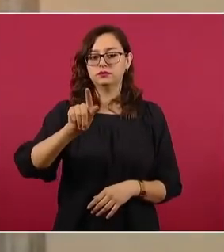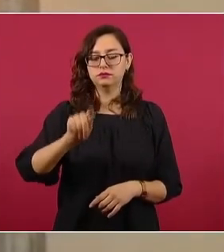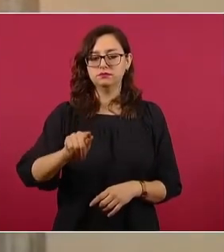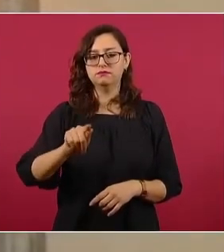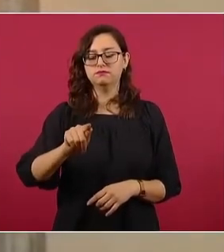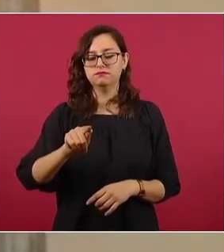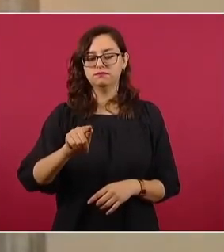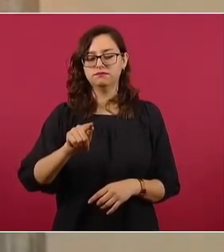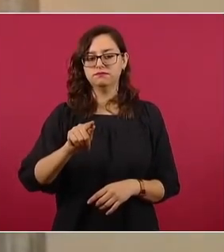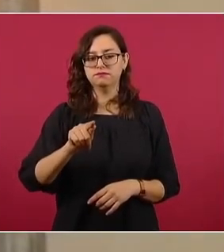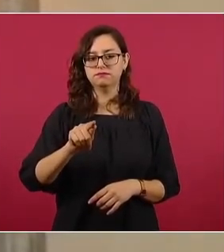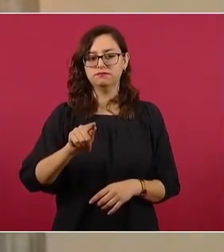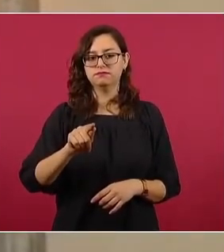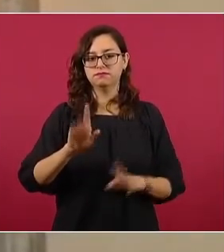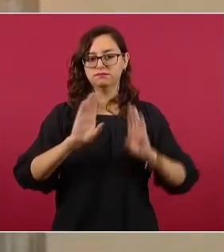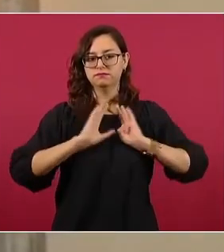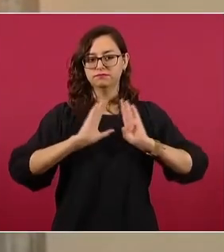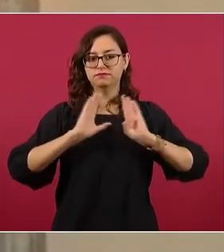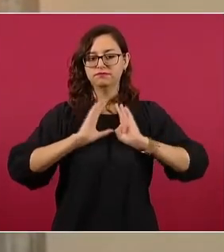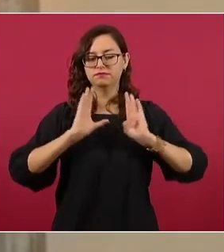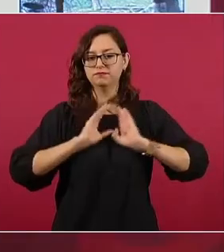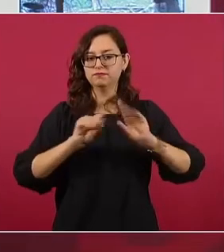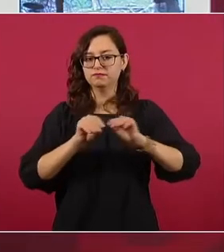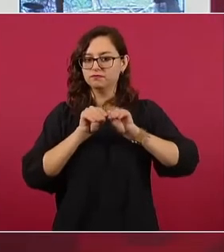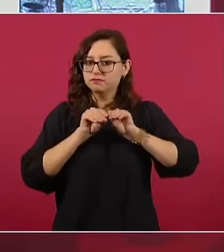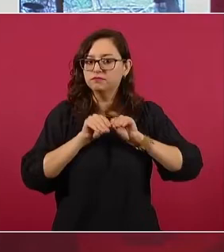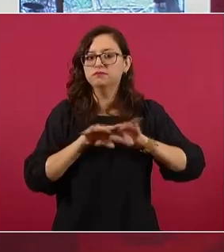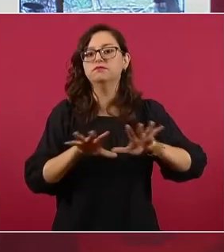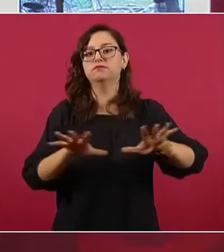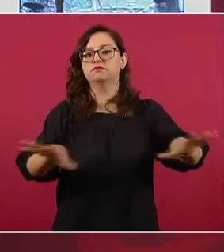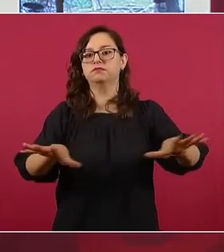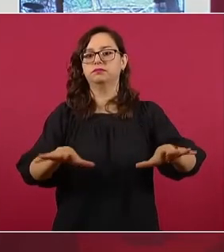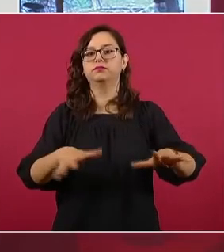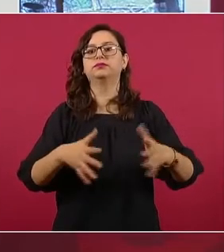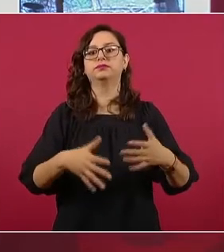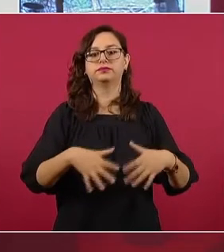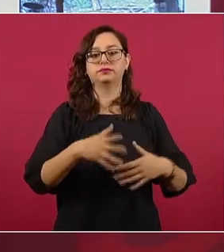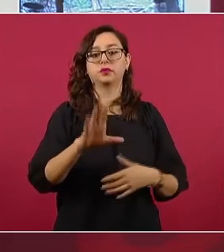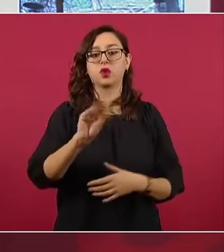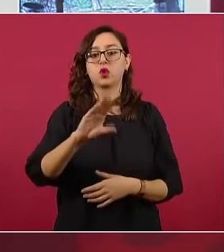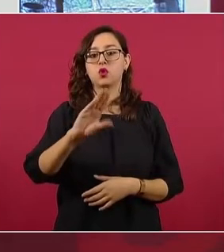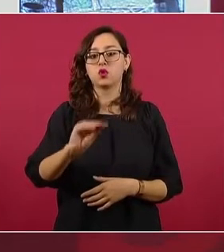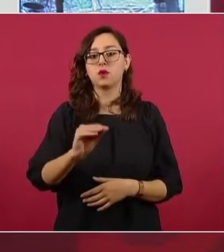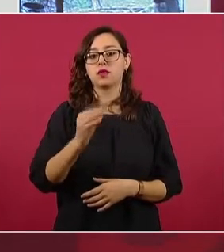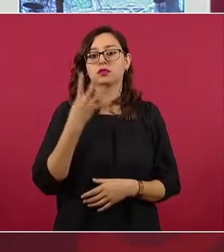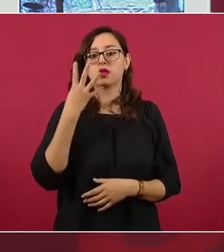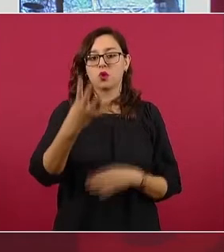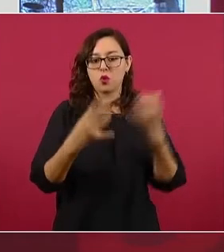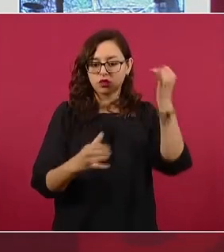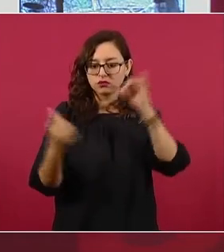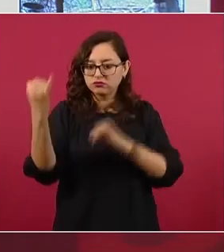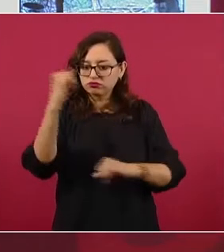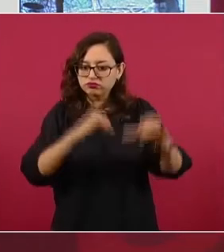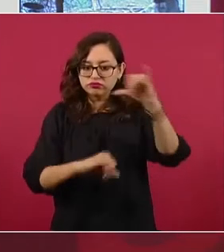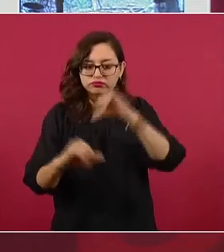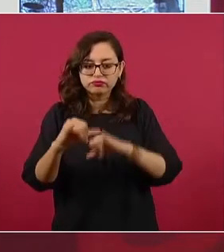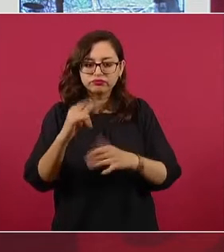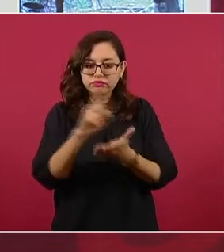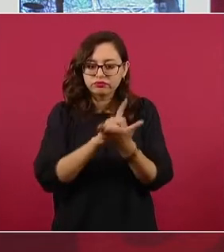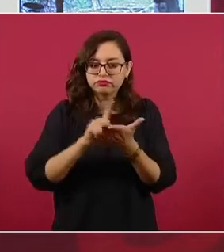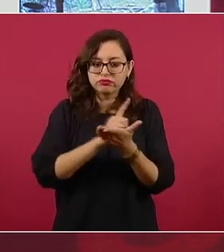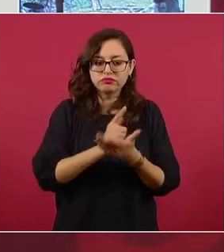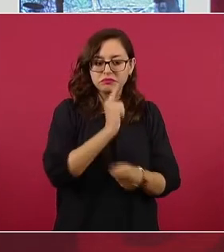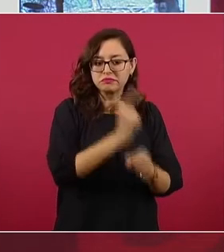de nuestras Fuerzas Armadas del Ejército Mexicano, han habido 94 laboratorios